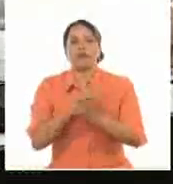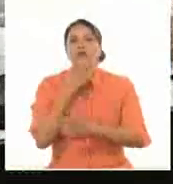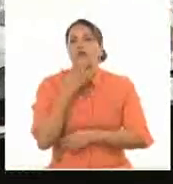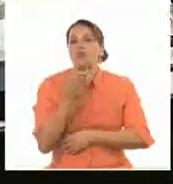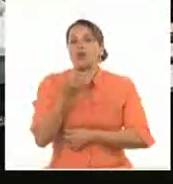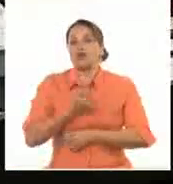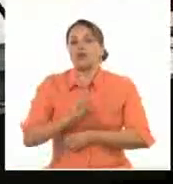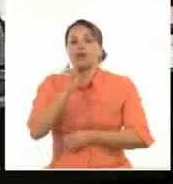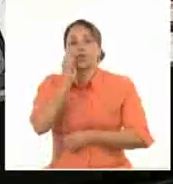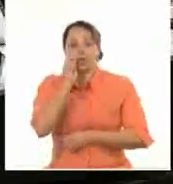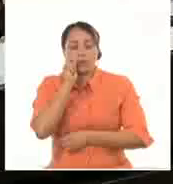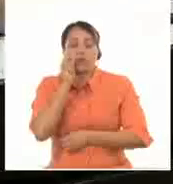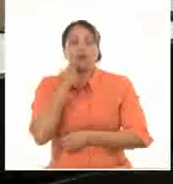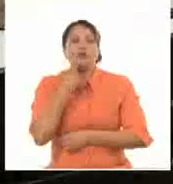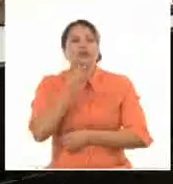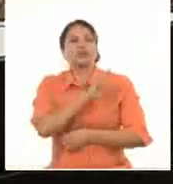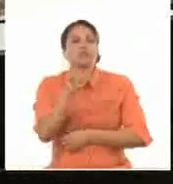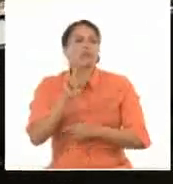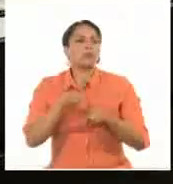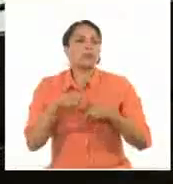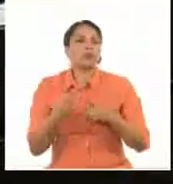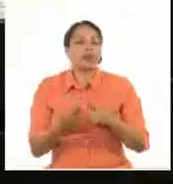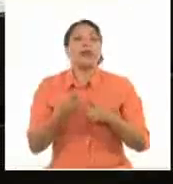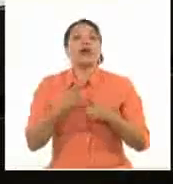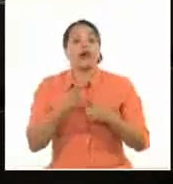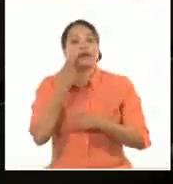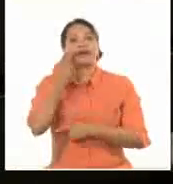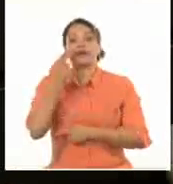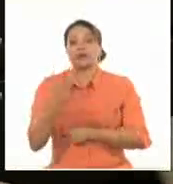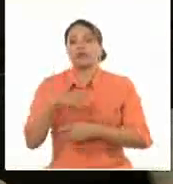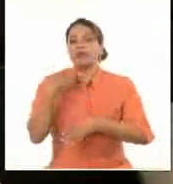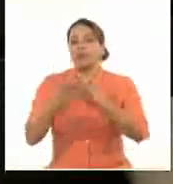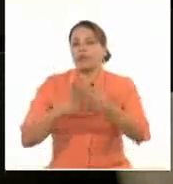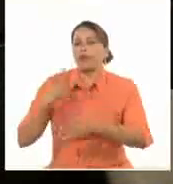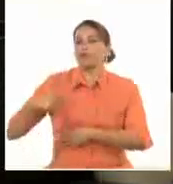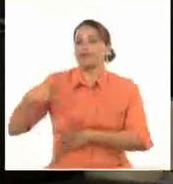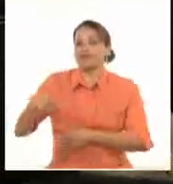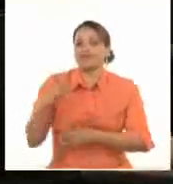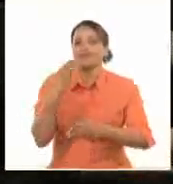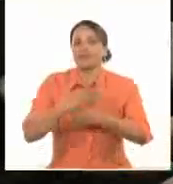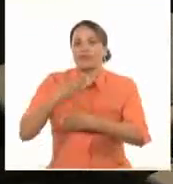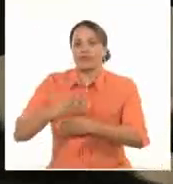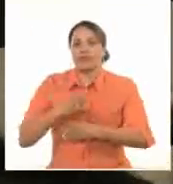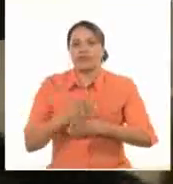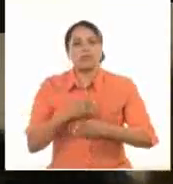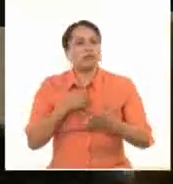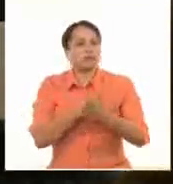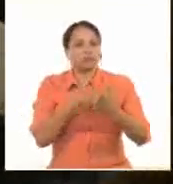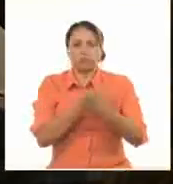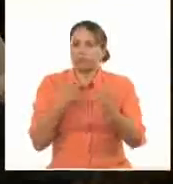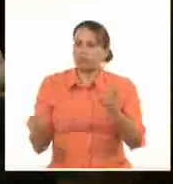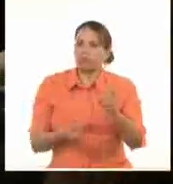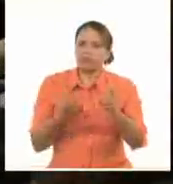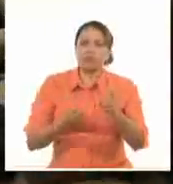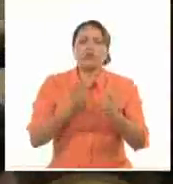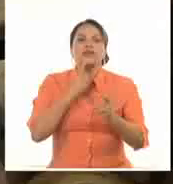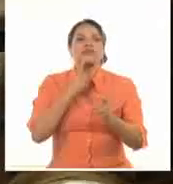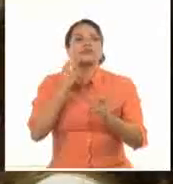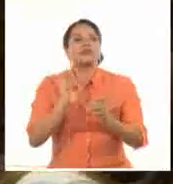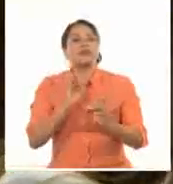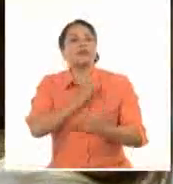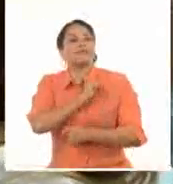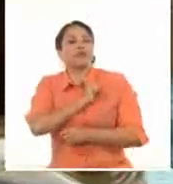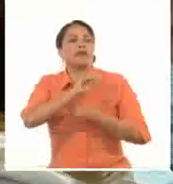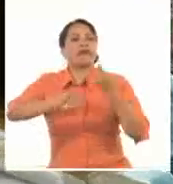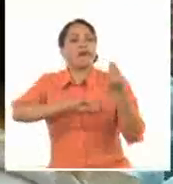Son revolucionarios porque reconocen las dificultades diarias y se enfrentan a ellas y tratan de cambiarlas y lo